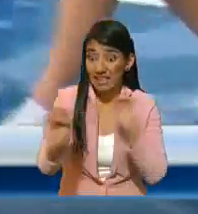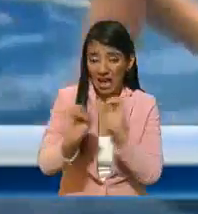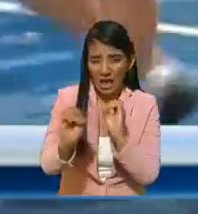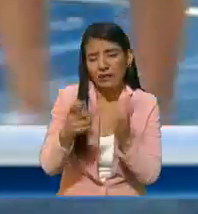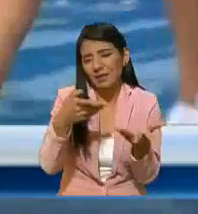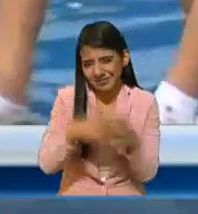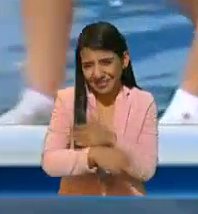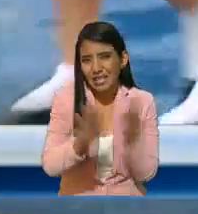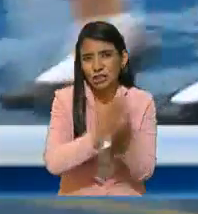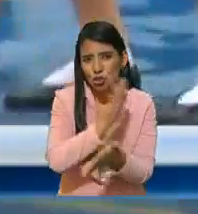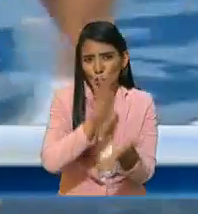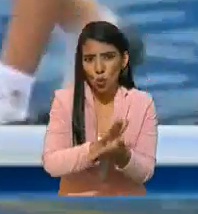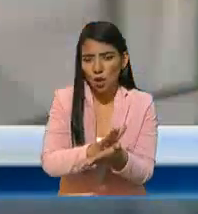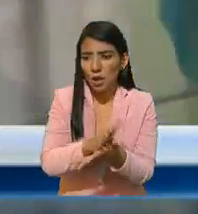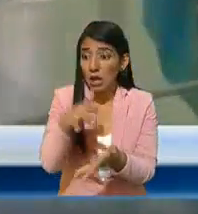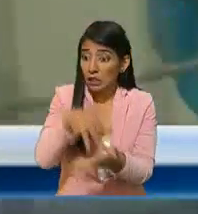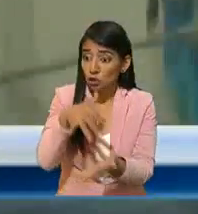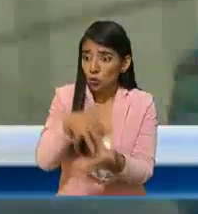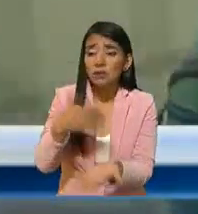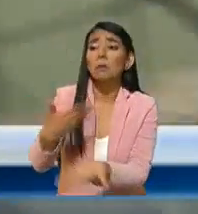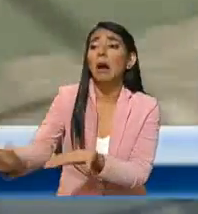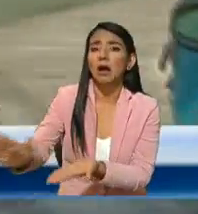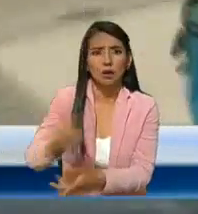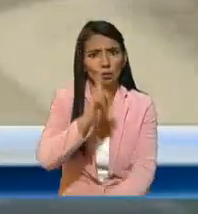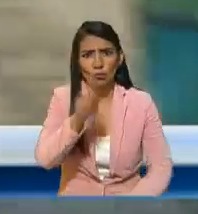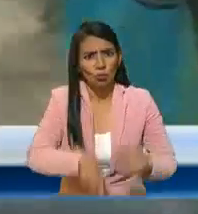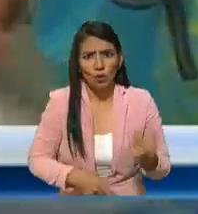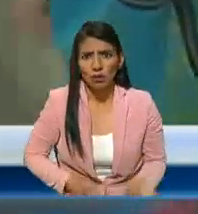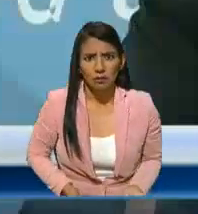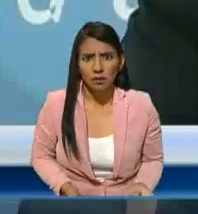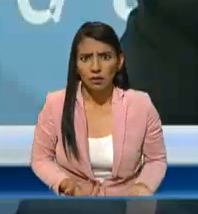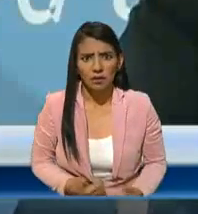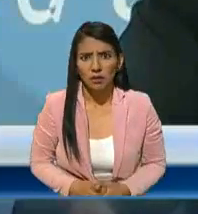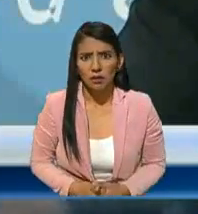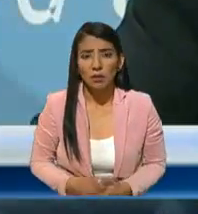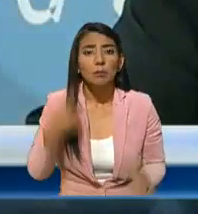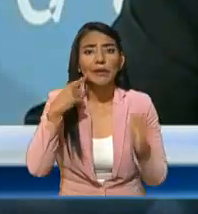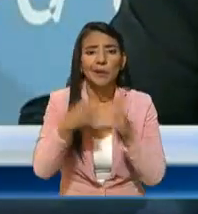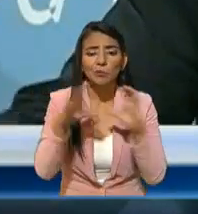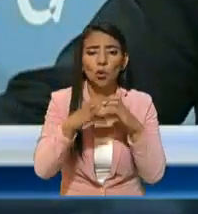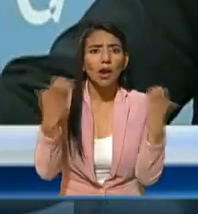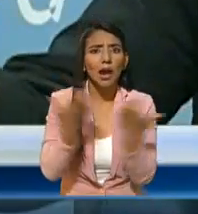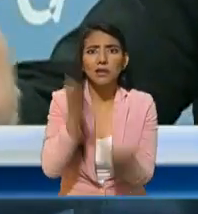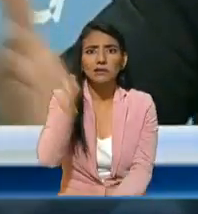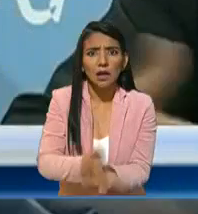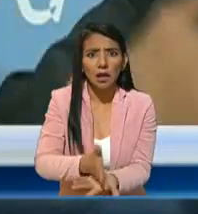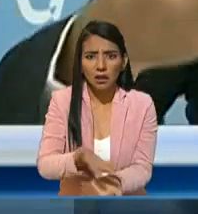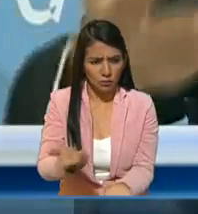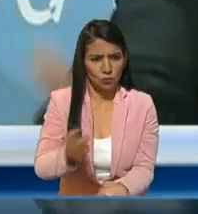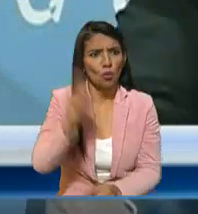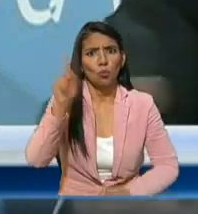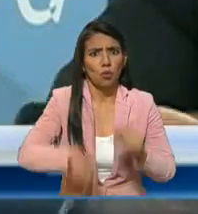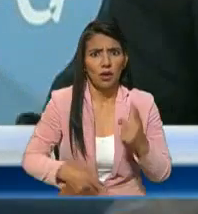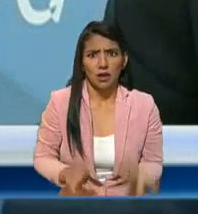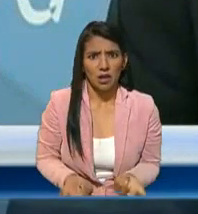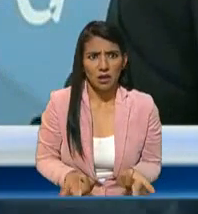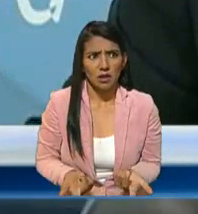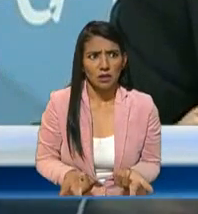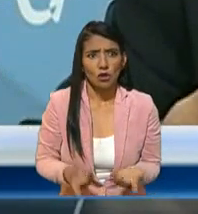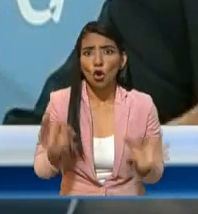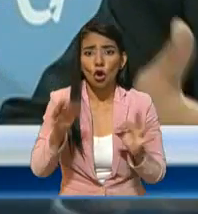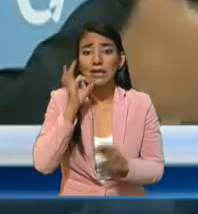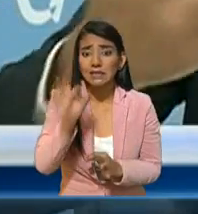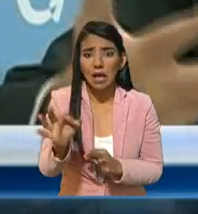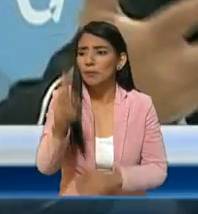pensiones no se puede interrumpir sus estudios. Es decir, evitar que entre a clases o evitar que rinda exámenes